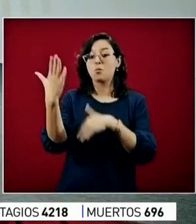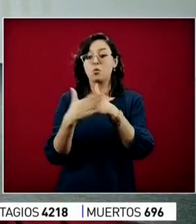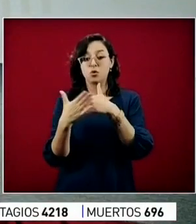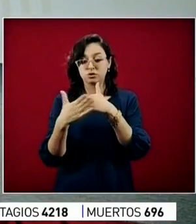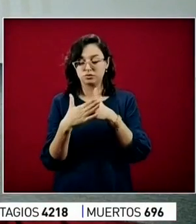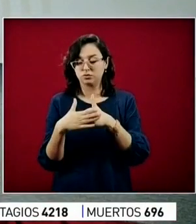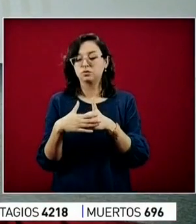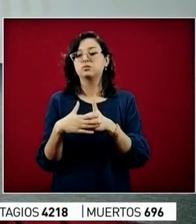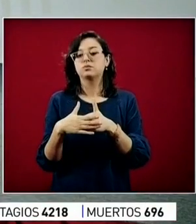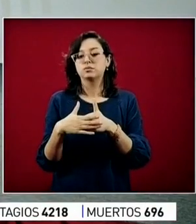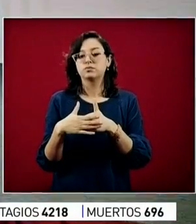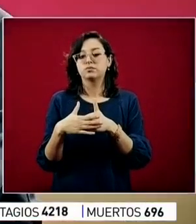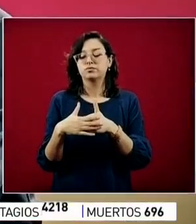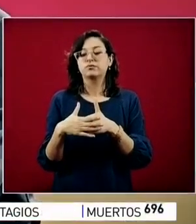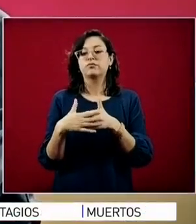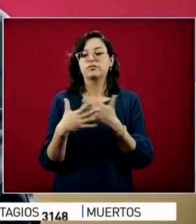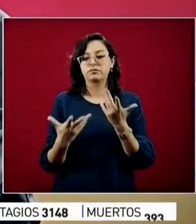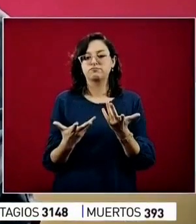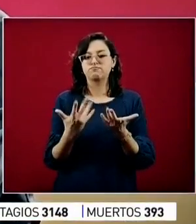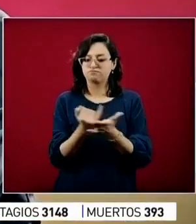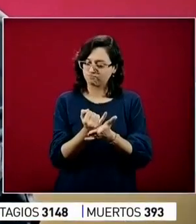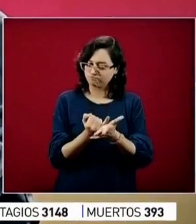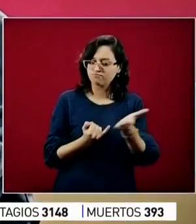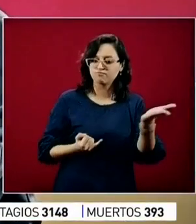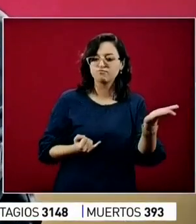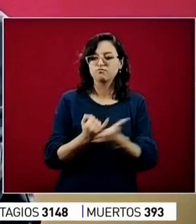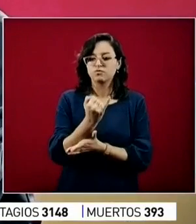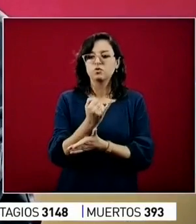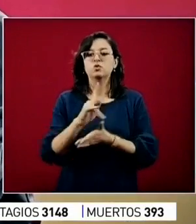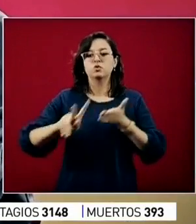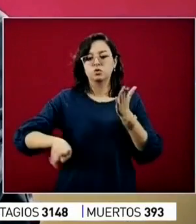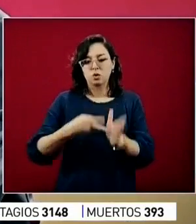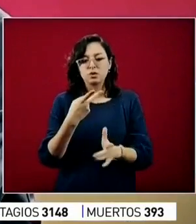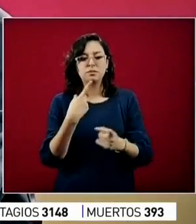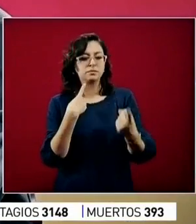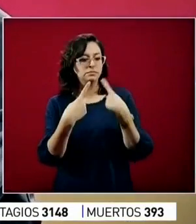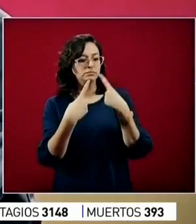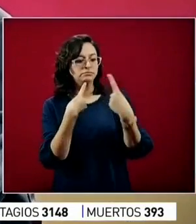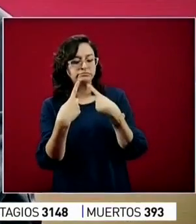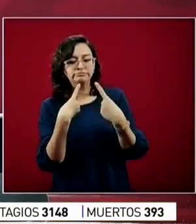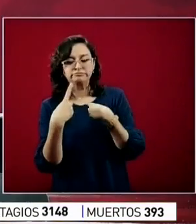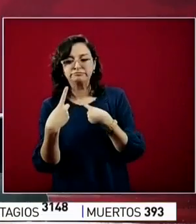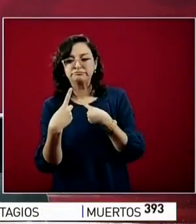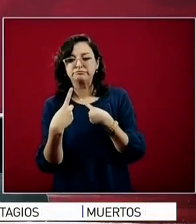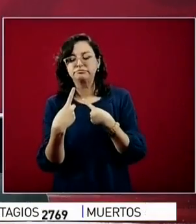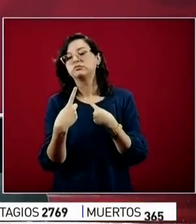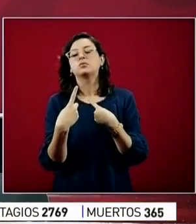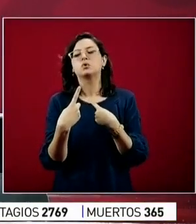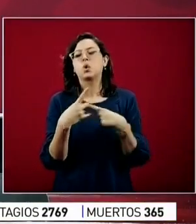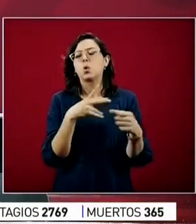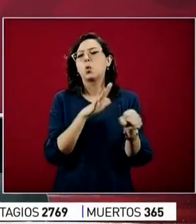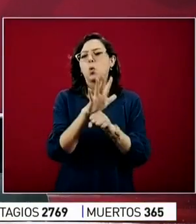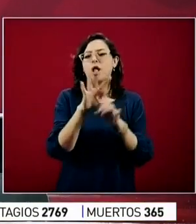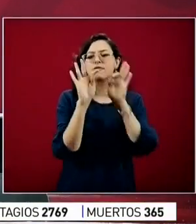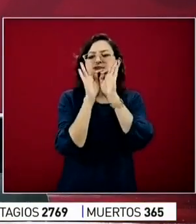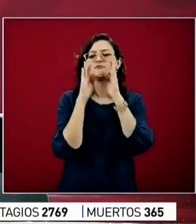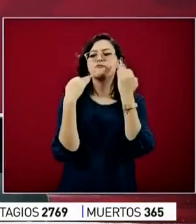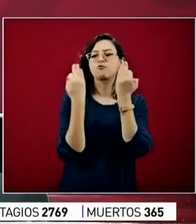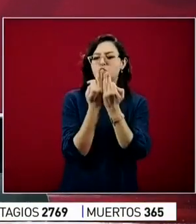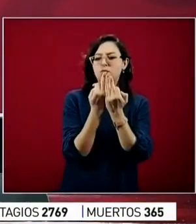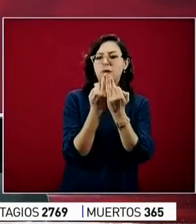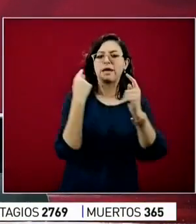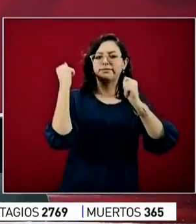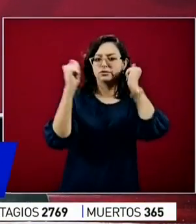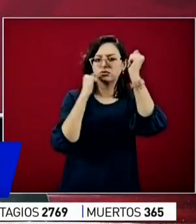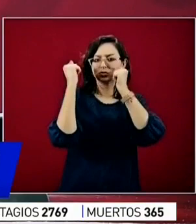sector turístico en cada entidad para determinar tiempos de reapertura. Y evaluar qué modalidades podríamos